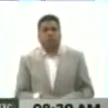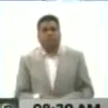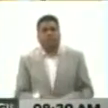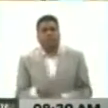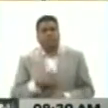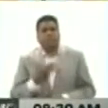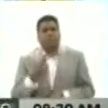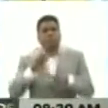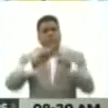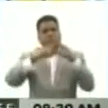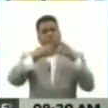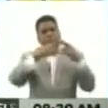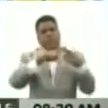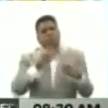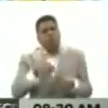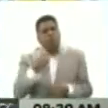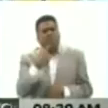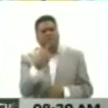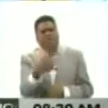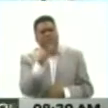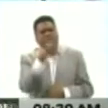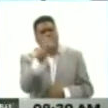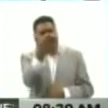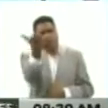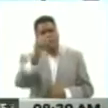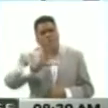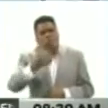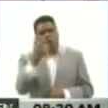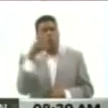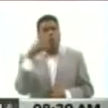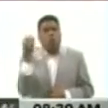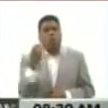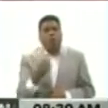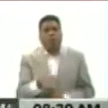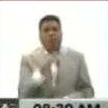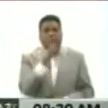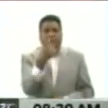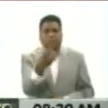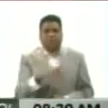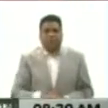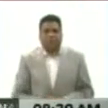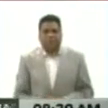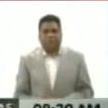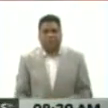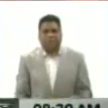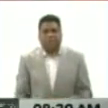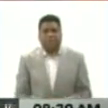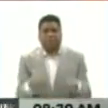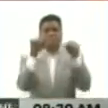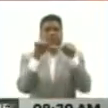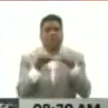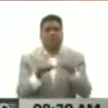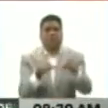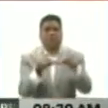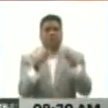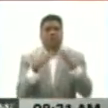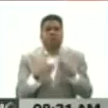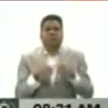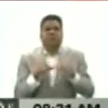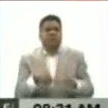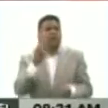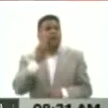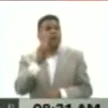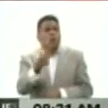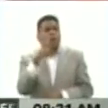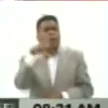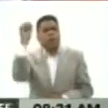ser el multiplicador de ese mensaje? ¿Qué le dices a esos jóvenes? El mensaje que yo les puedo dar es que nos mantengamos firmes, que no veamos a